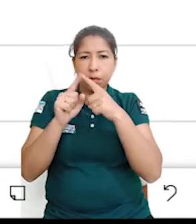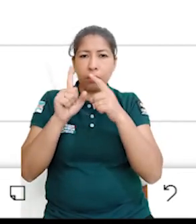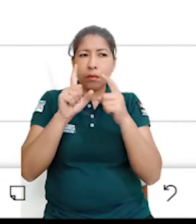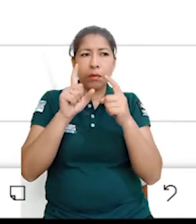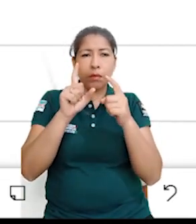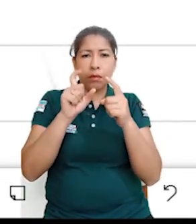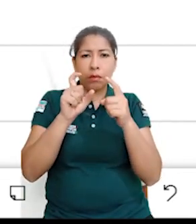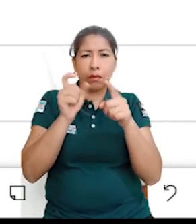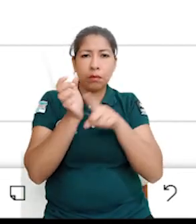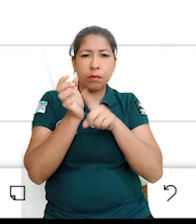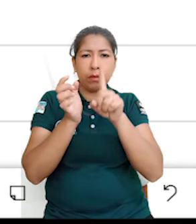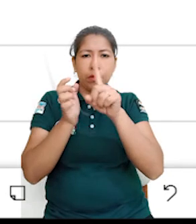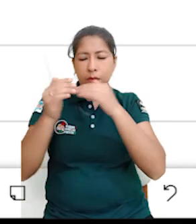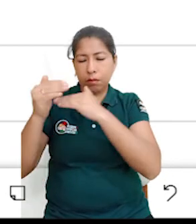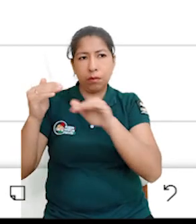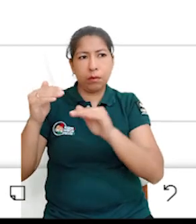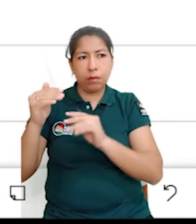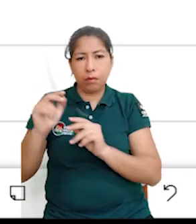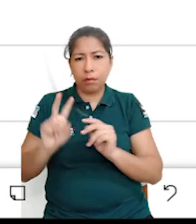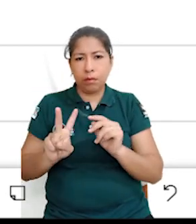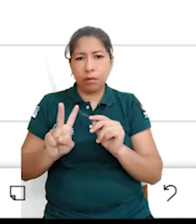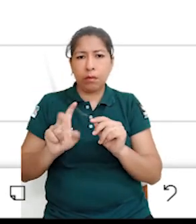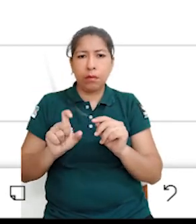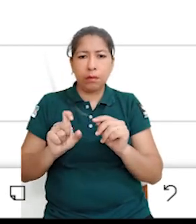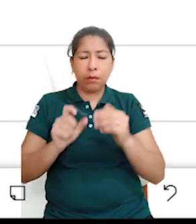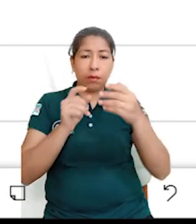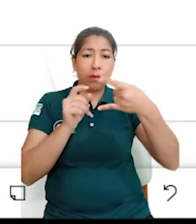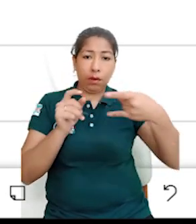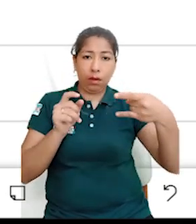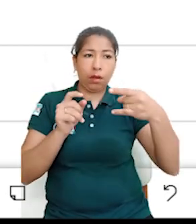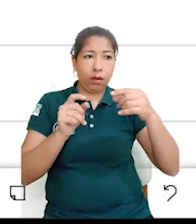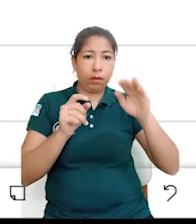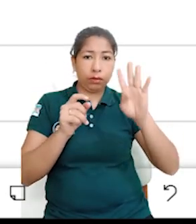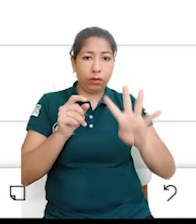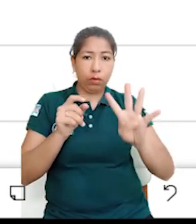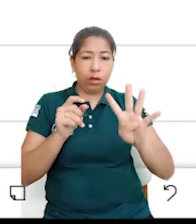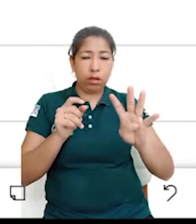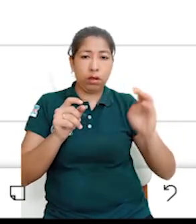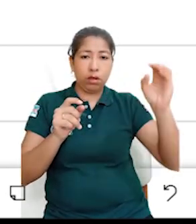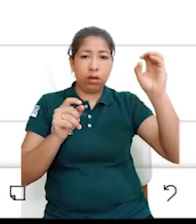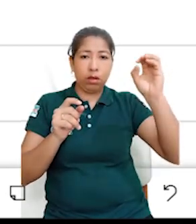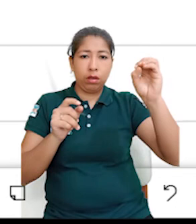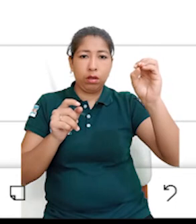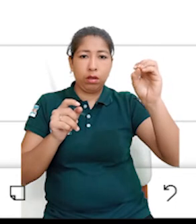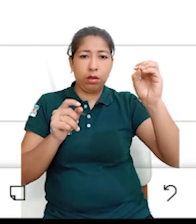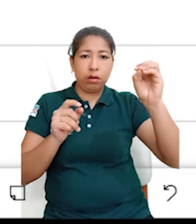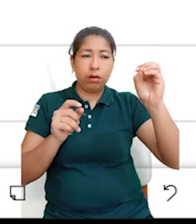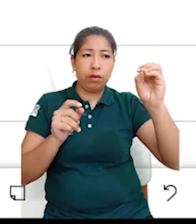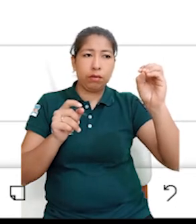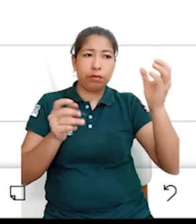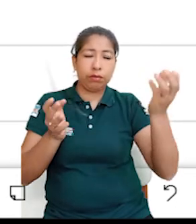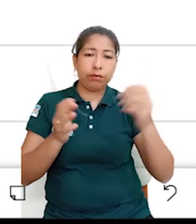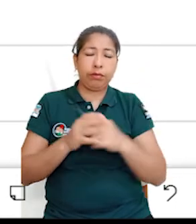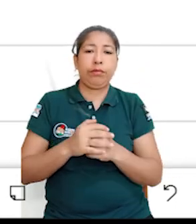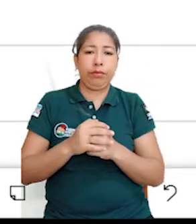igual a la base elevada al exponente. La base claramente es 4 elevada al exponente, que en este